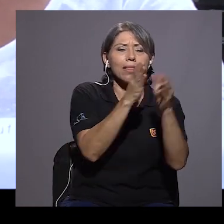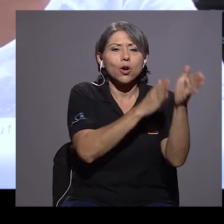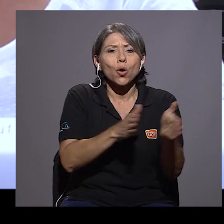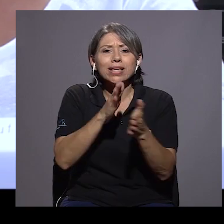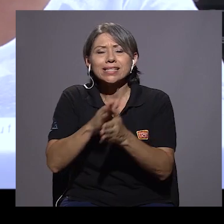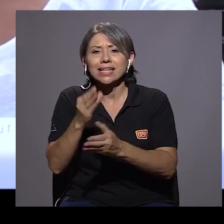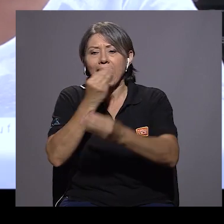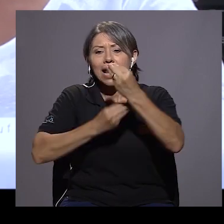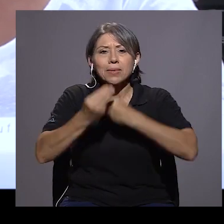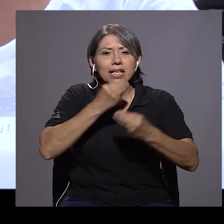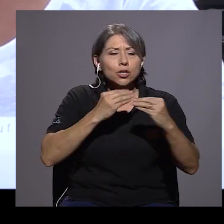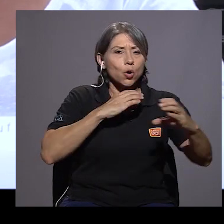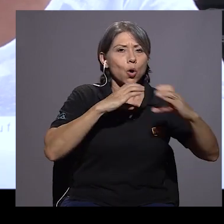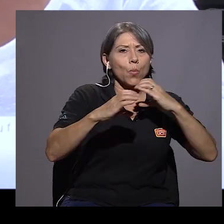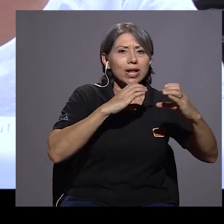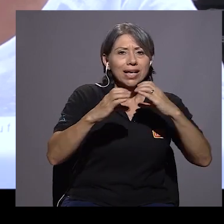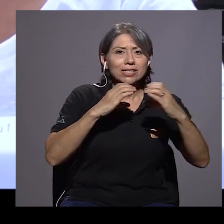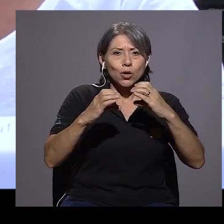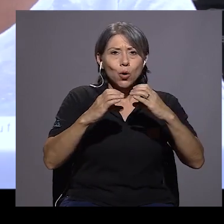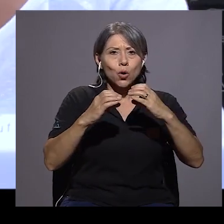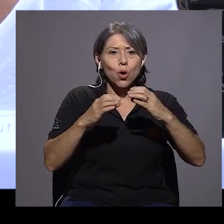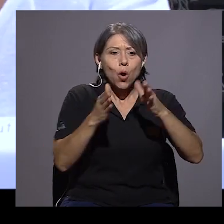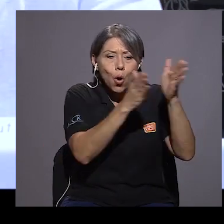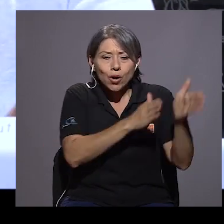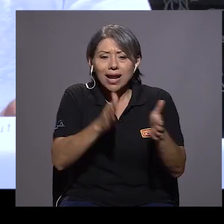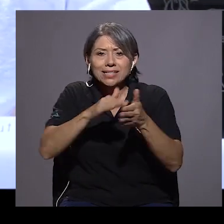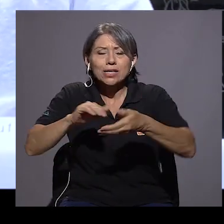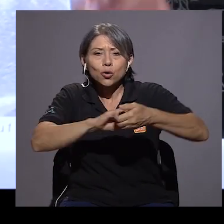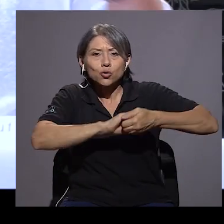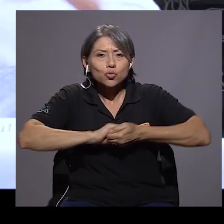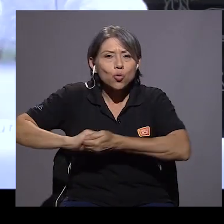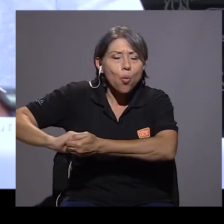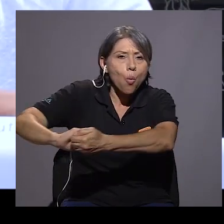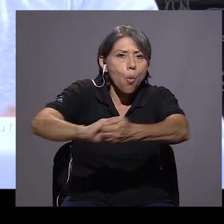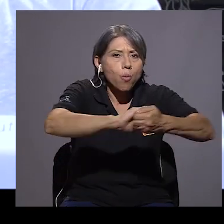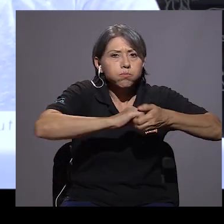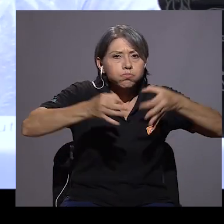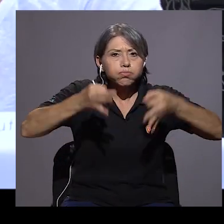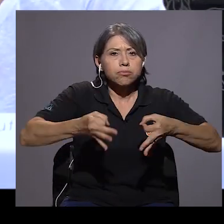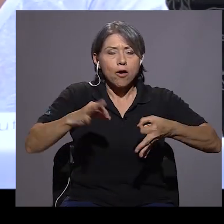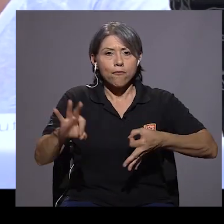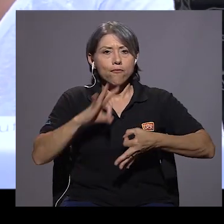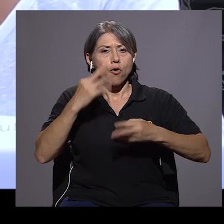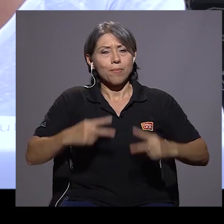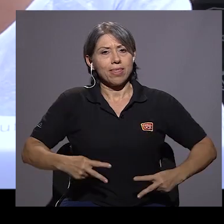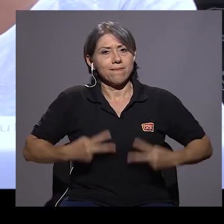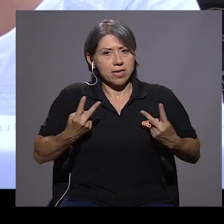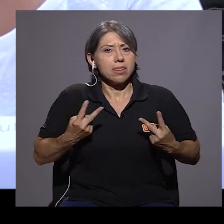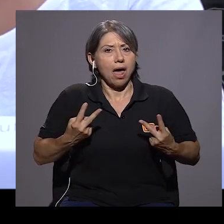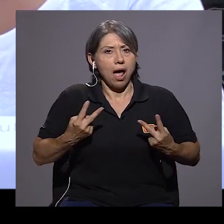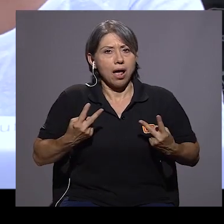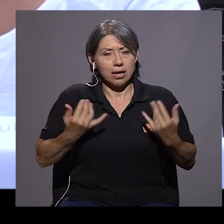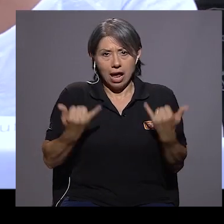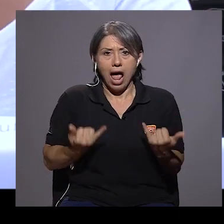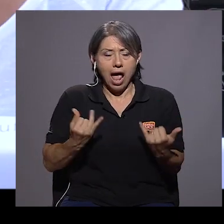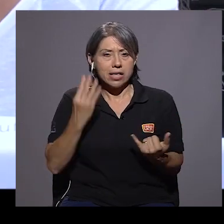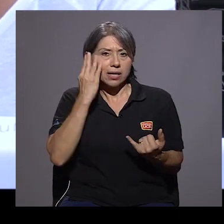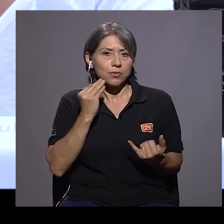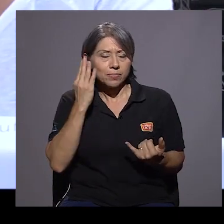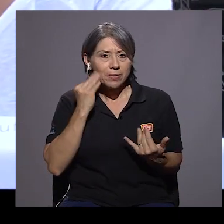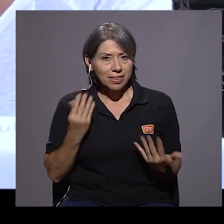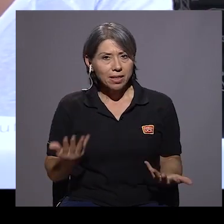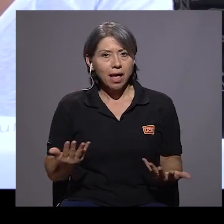seguridad, logística, alimentación, comunicación, la organización solidaria ordenada, la forma de vida